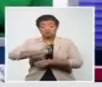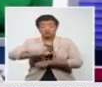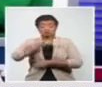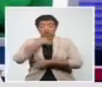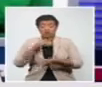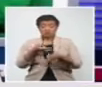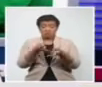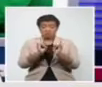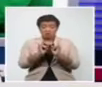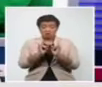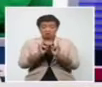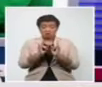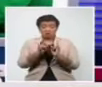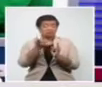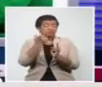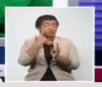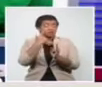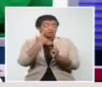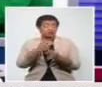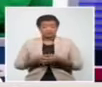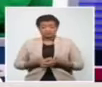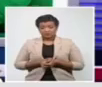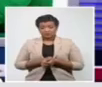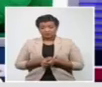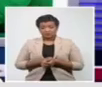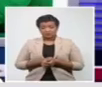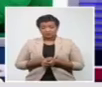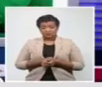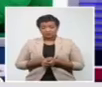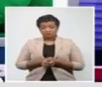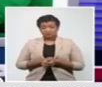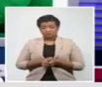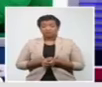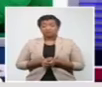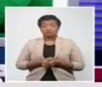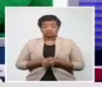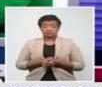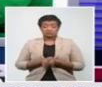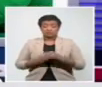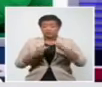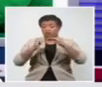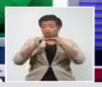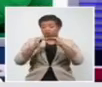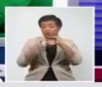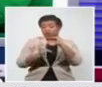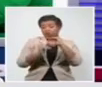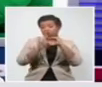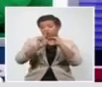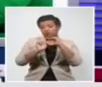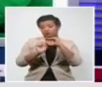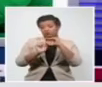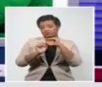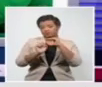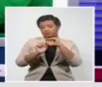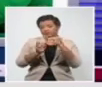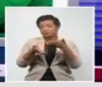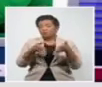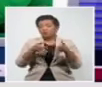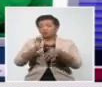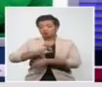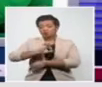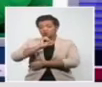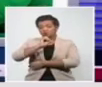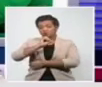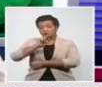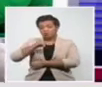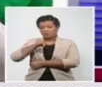se mantiene en, o sea, está por debajo de 1, 0,73, porque la tasa de letalidad